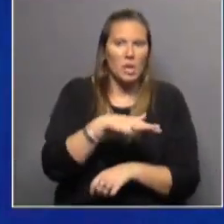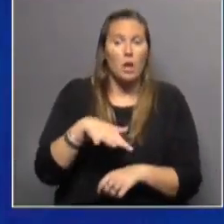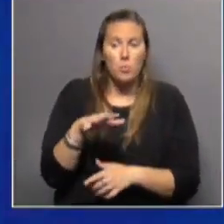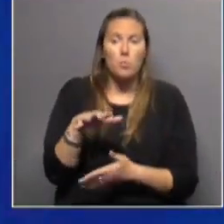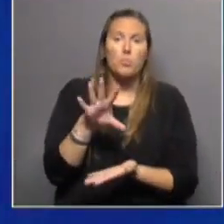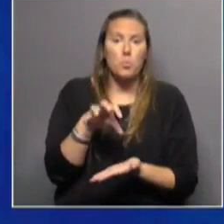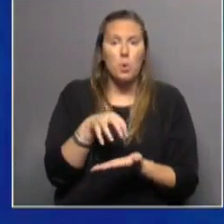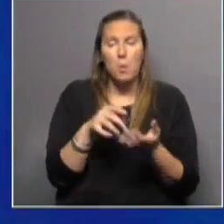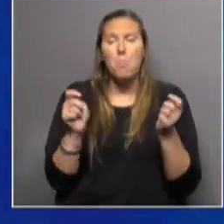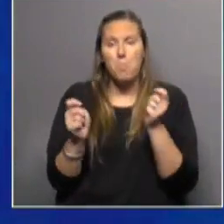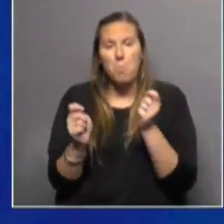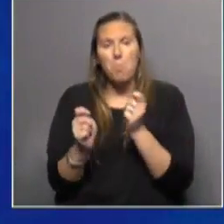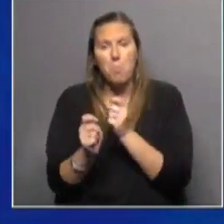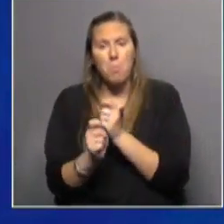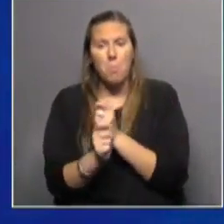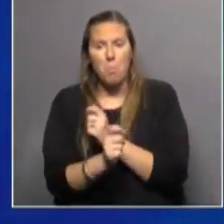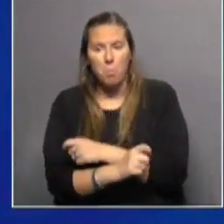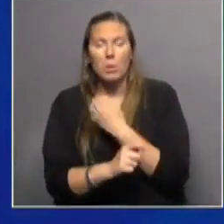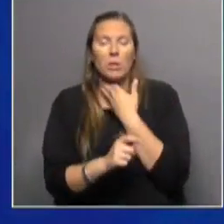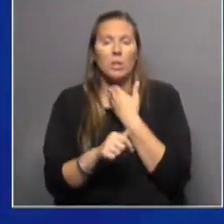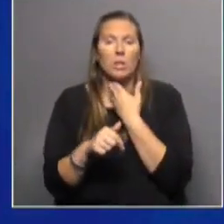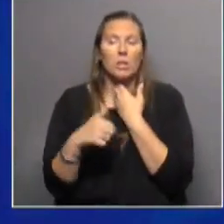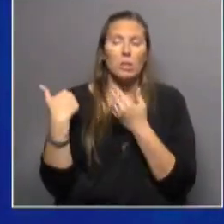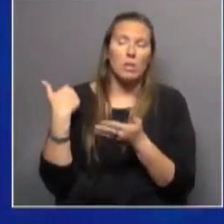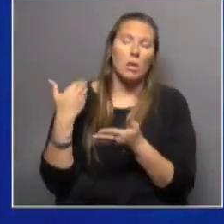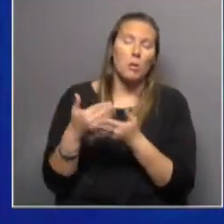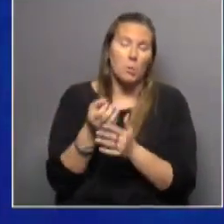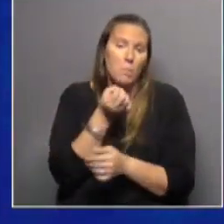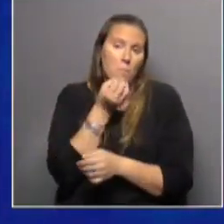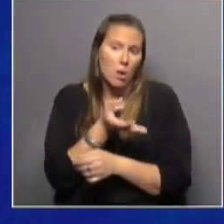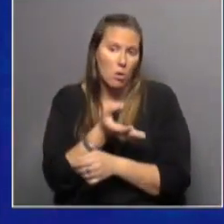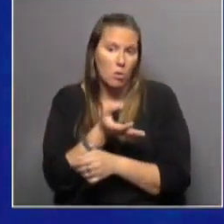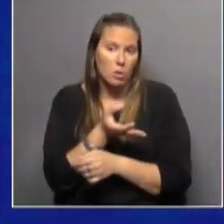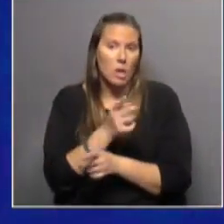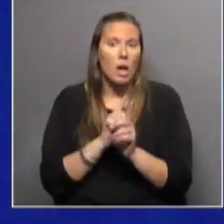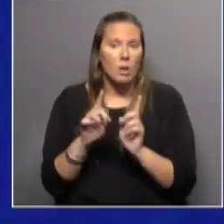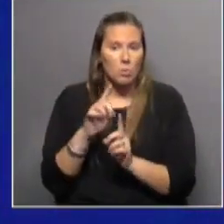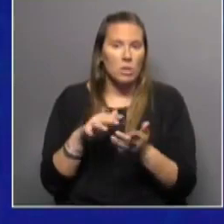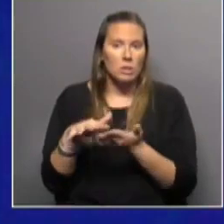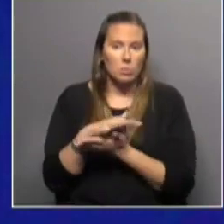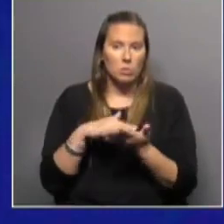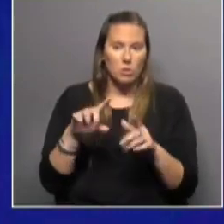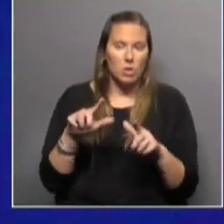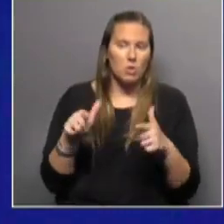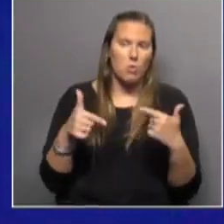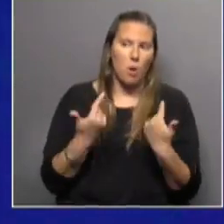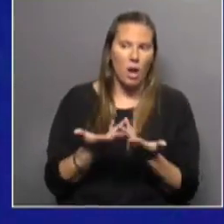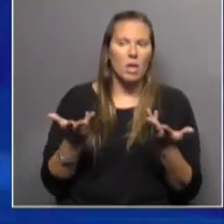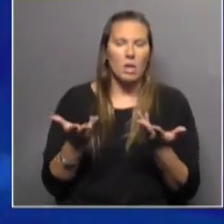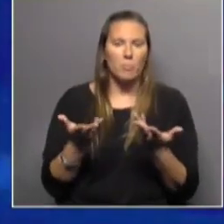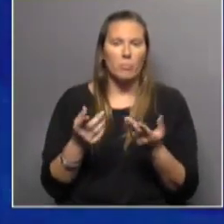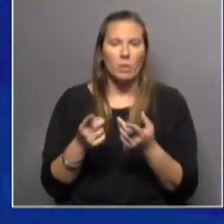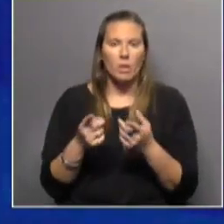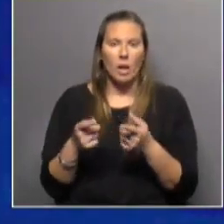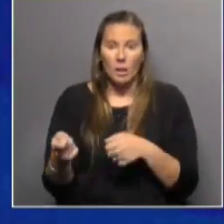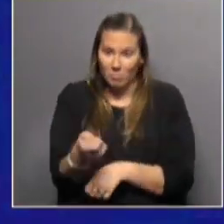ido cambiando a lo largo de este tiempo para mejorarlo. Hay algunas cosas que ya no están, ahora en el informe vas a ir viendo. las